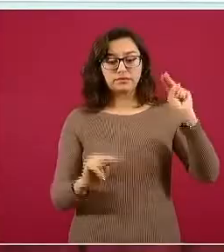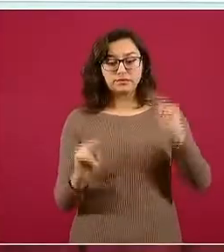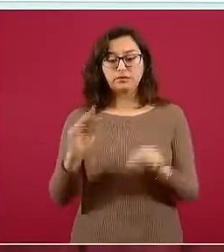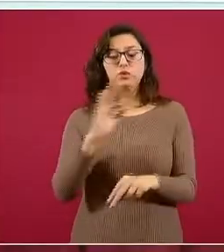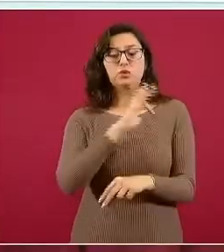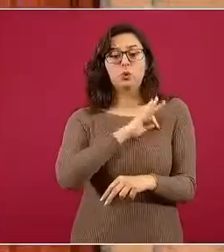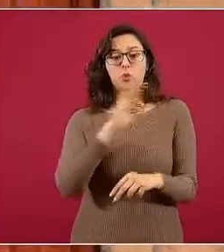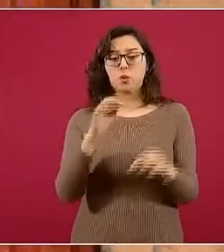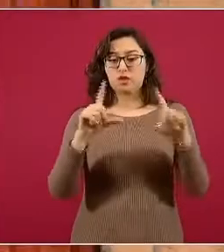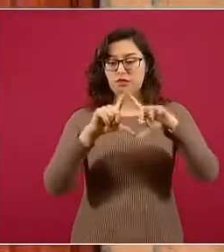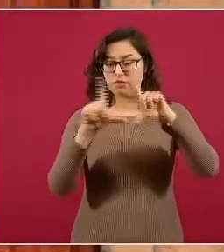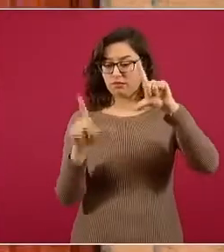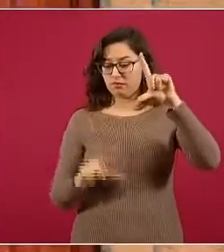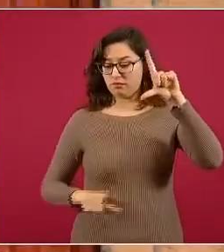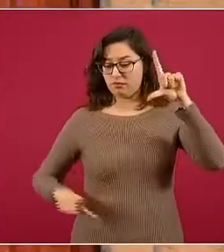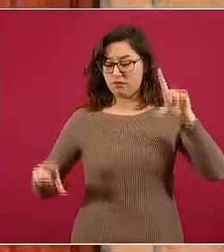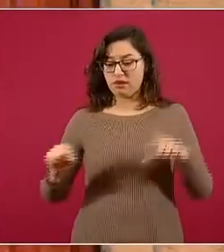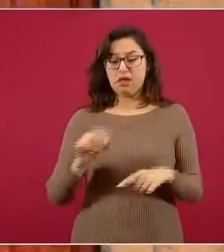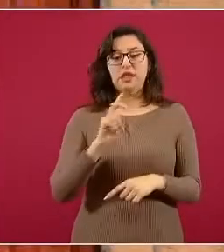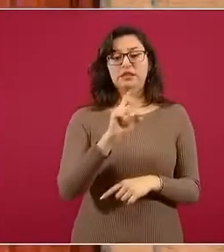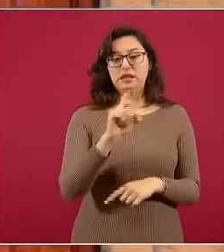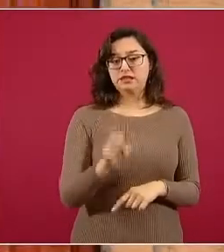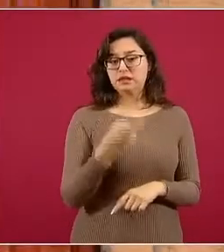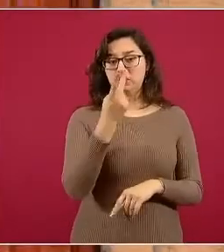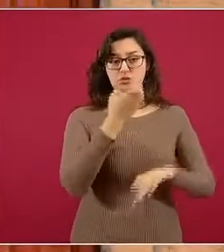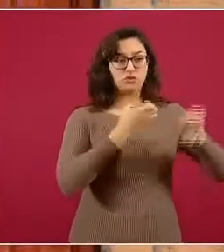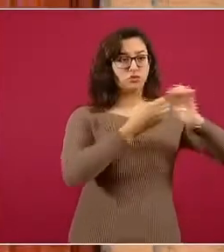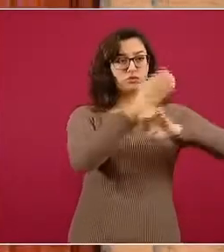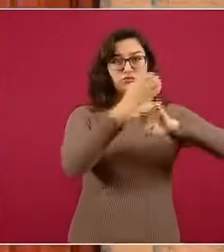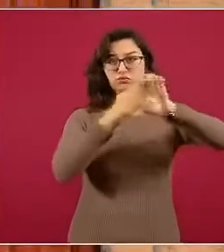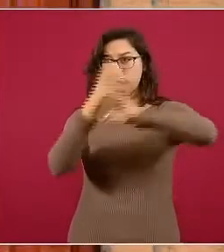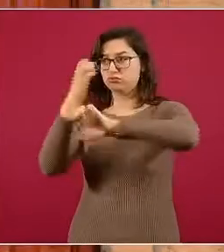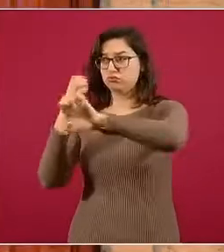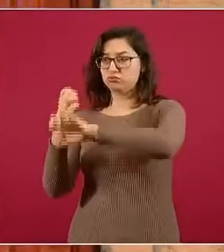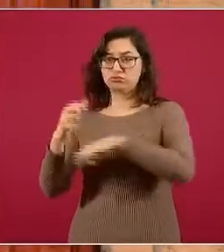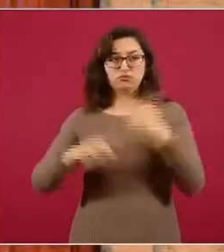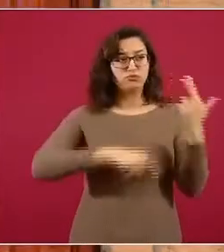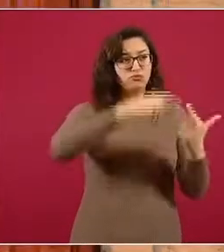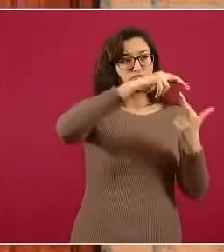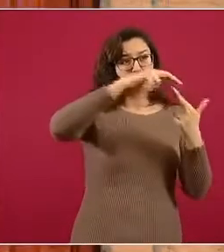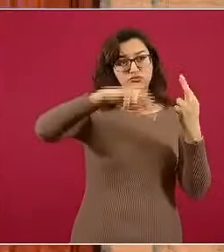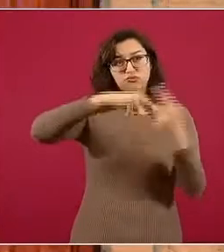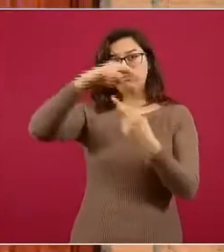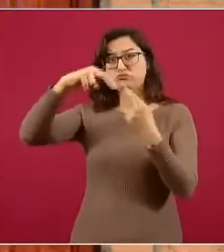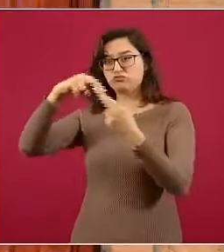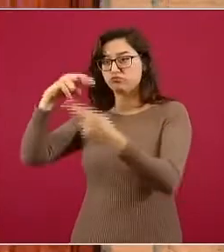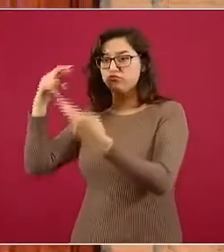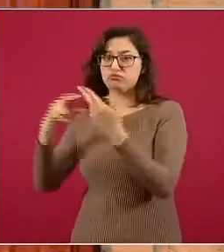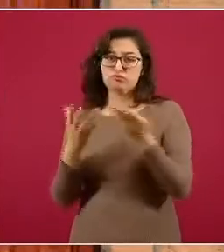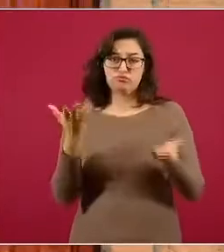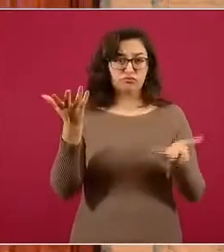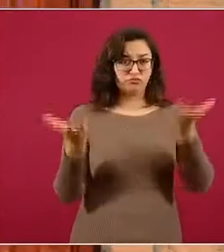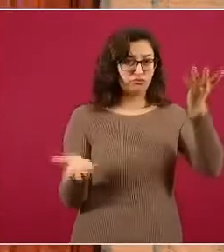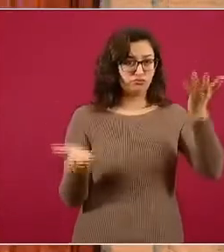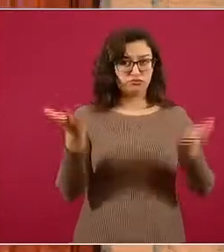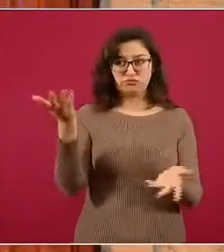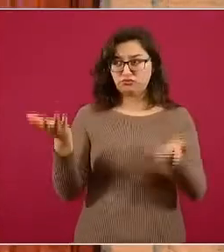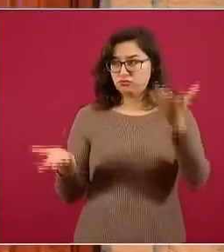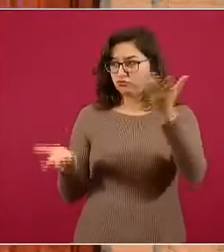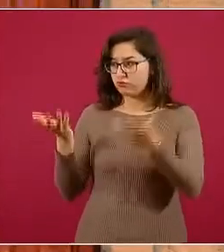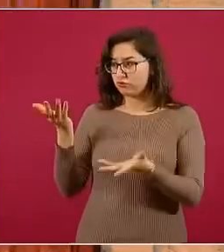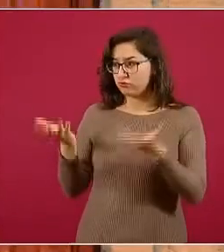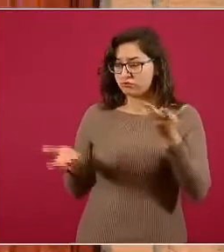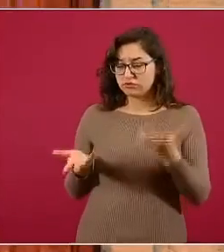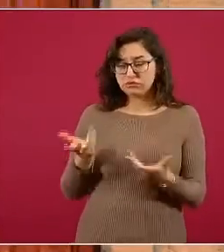regionalizar este riesgo en las 32 entidades federativas, y ante esta regionalización permite a cada una de